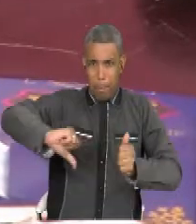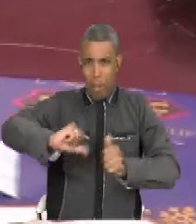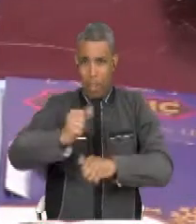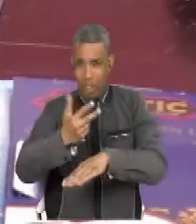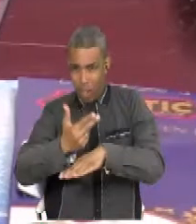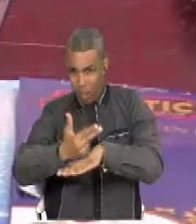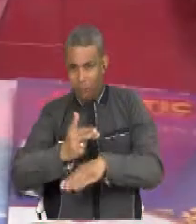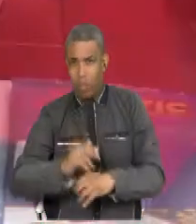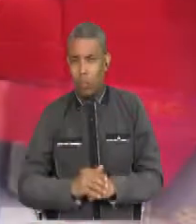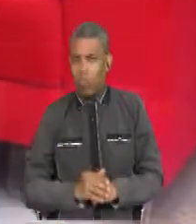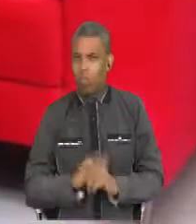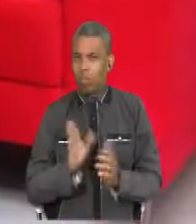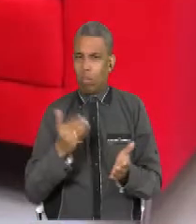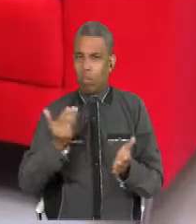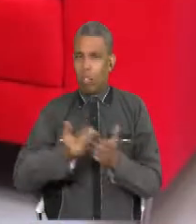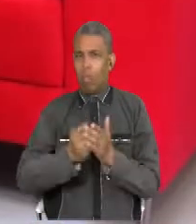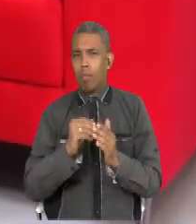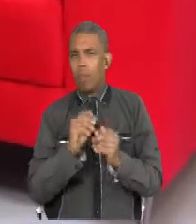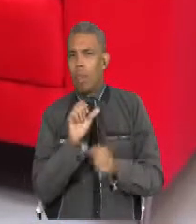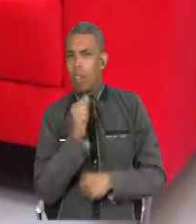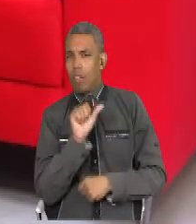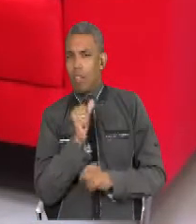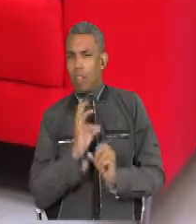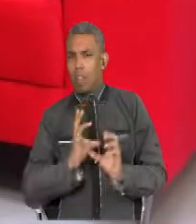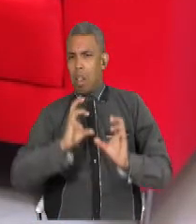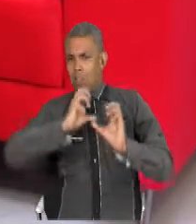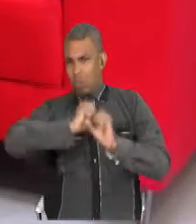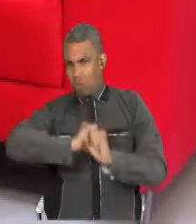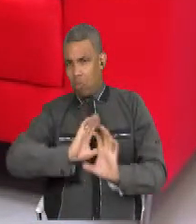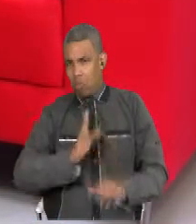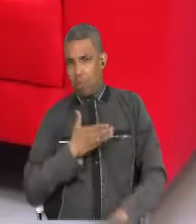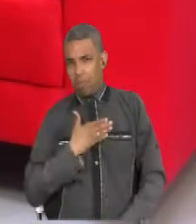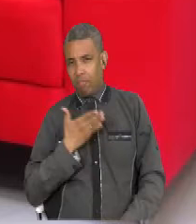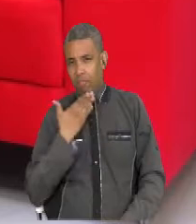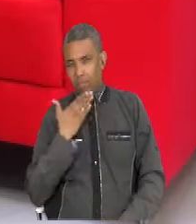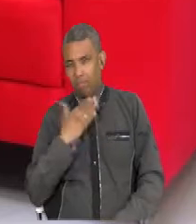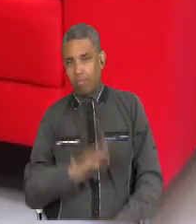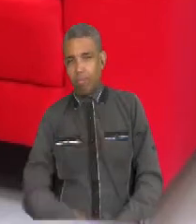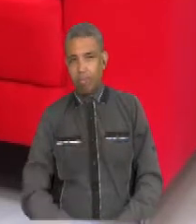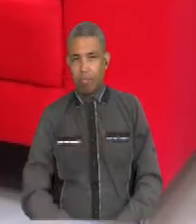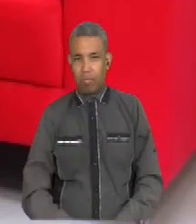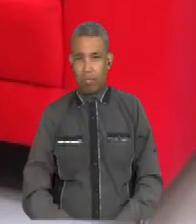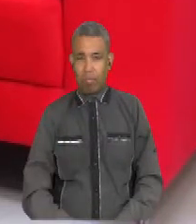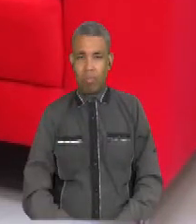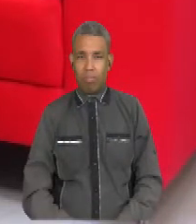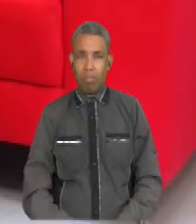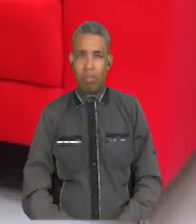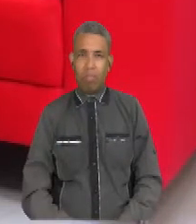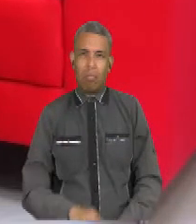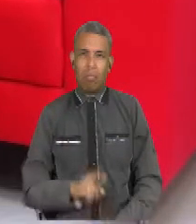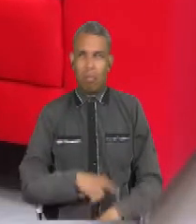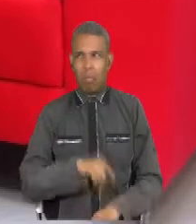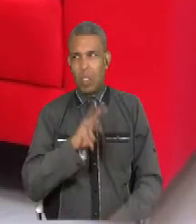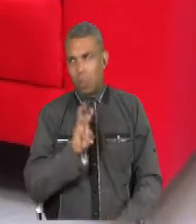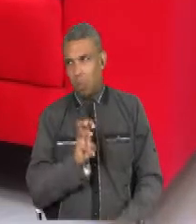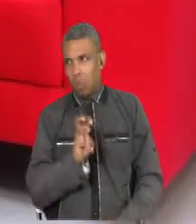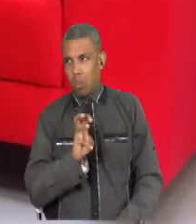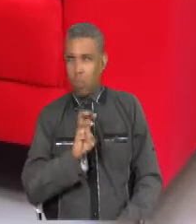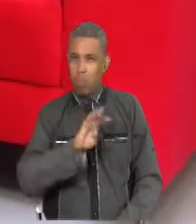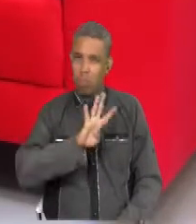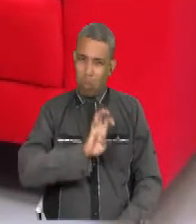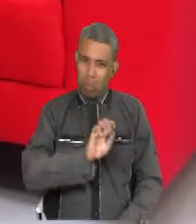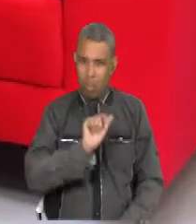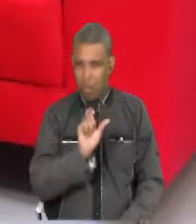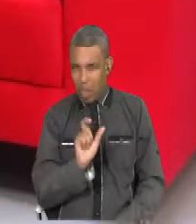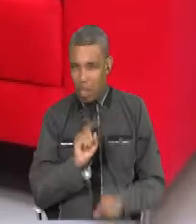es horario hasta las 10 de la noche. Pues había personas que habíamos cerrado Kama Sutra a las 8 y eran las 9, 9 y media, y pidiendo domicilios